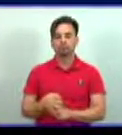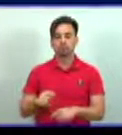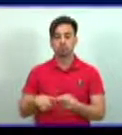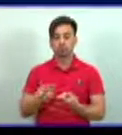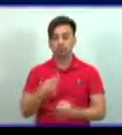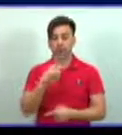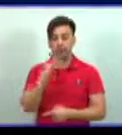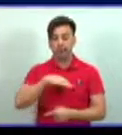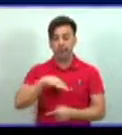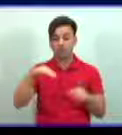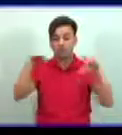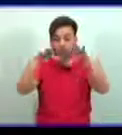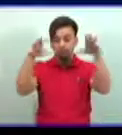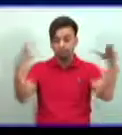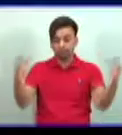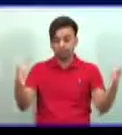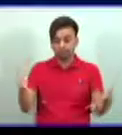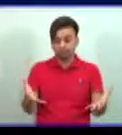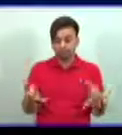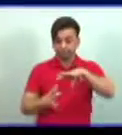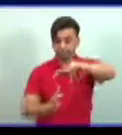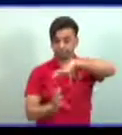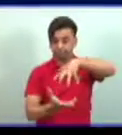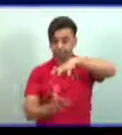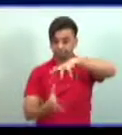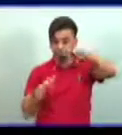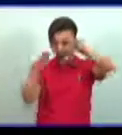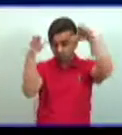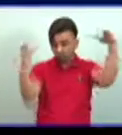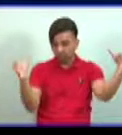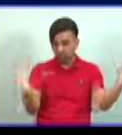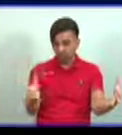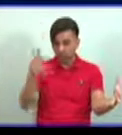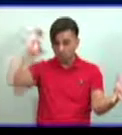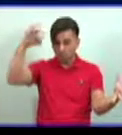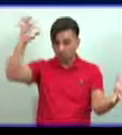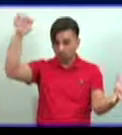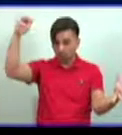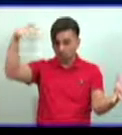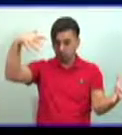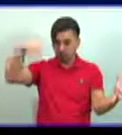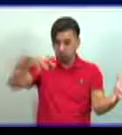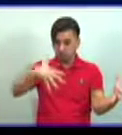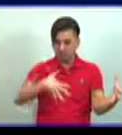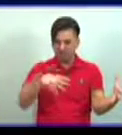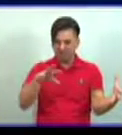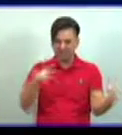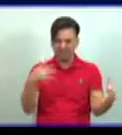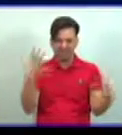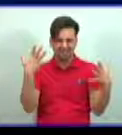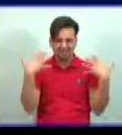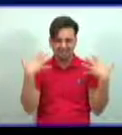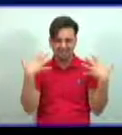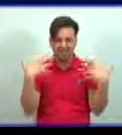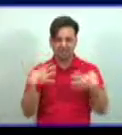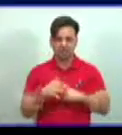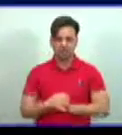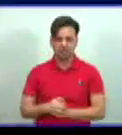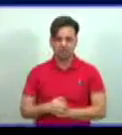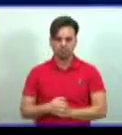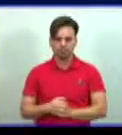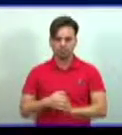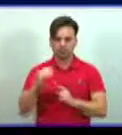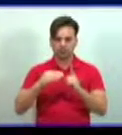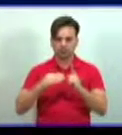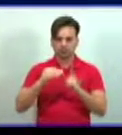vida, pues las quemaduras que sufrirían los seres vivos que habitan en este planeta serían irremediables y